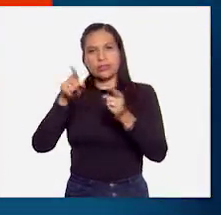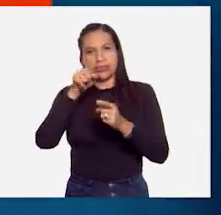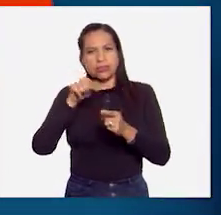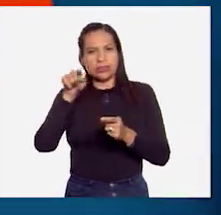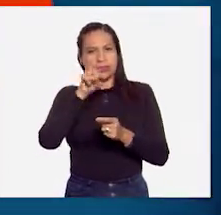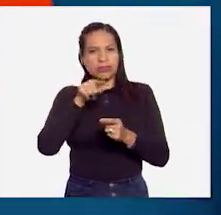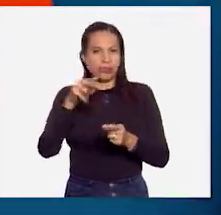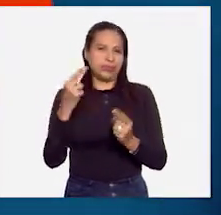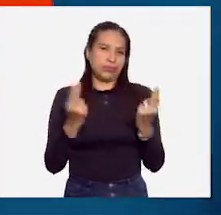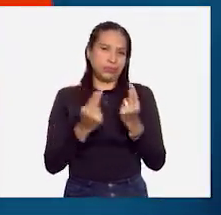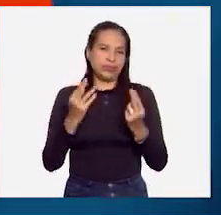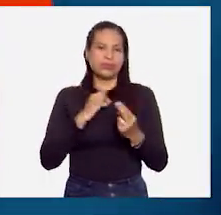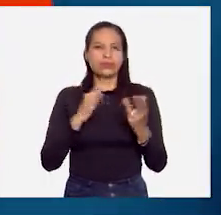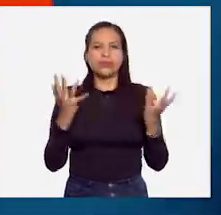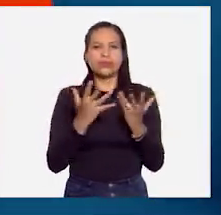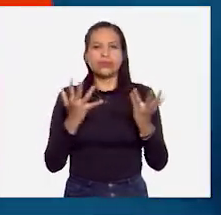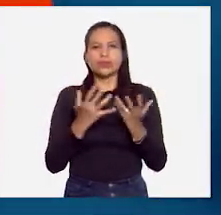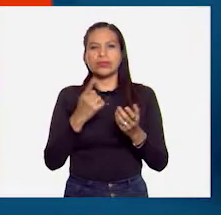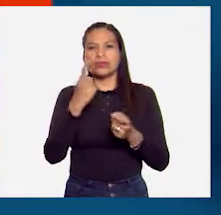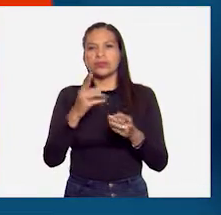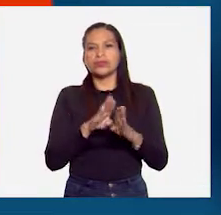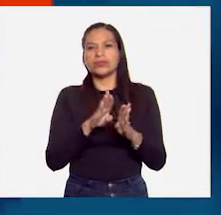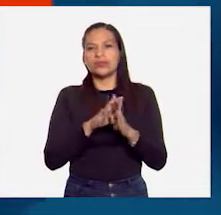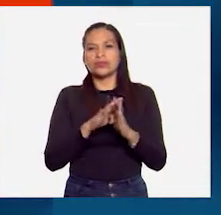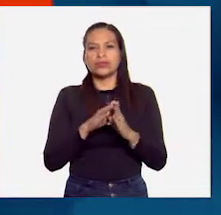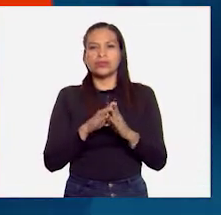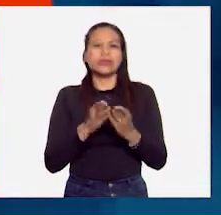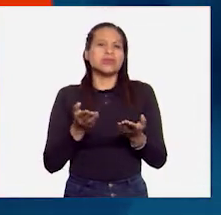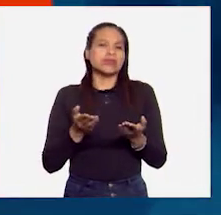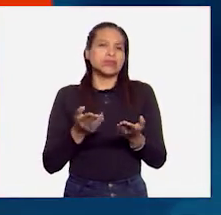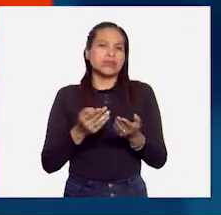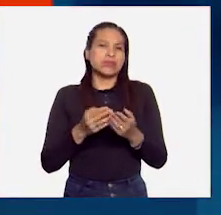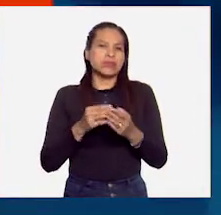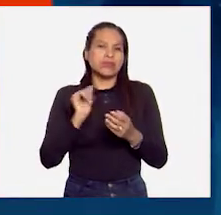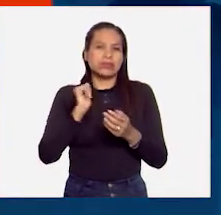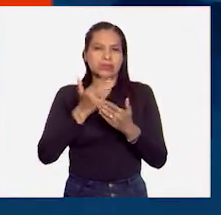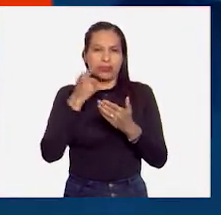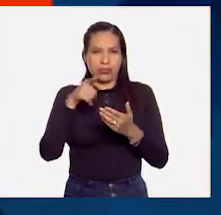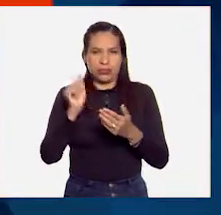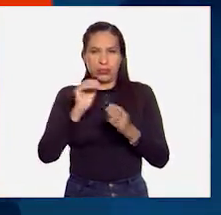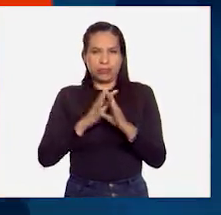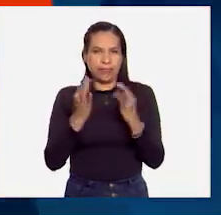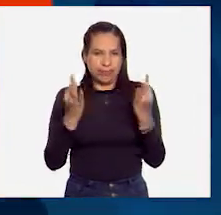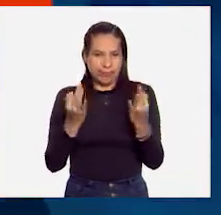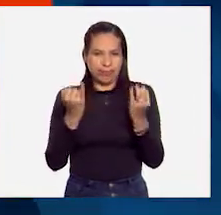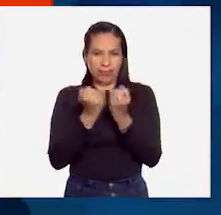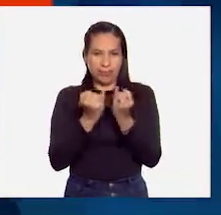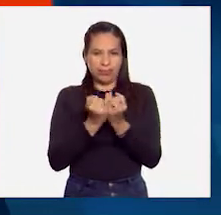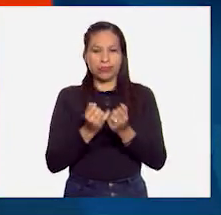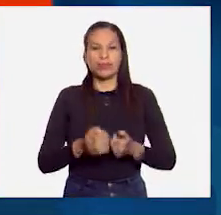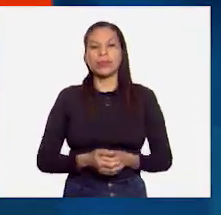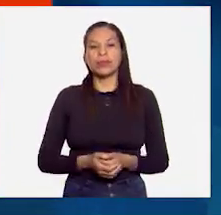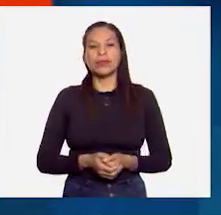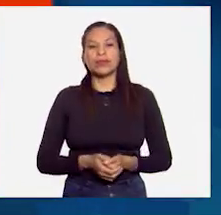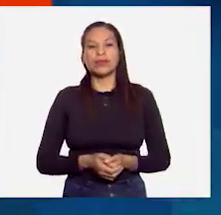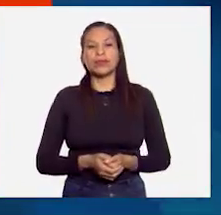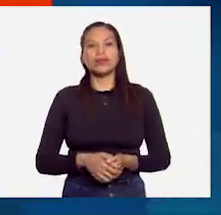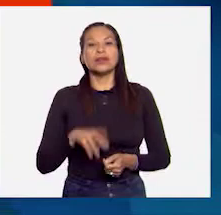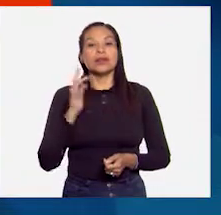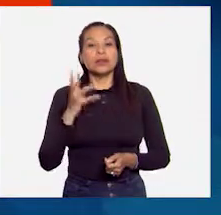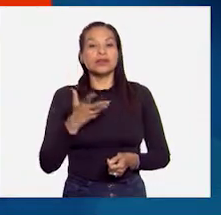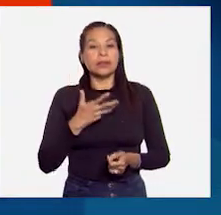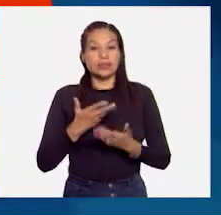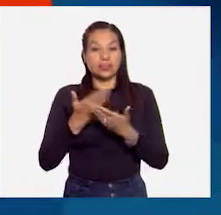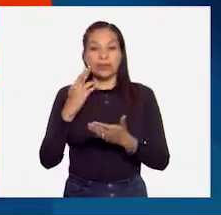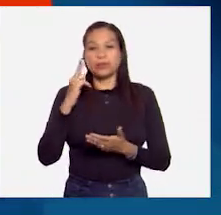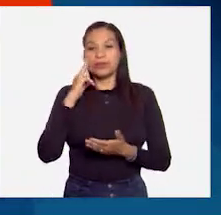que necesiten para tratar de hacer un previo para una mandala, ¿de acuerdo? Teniendo este